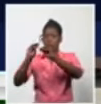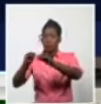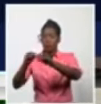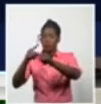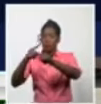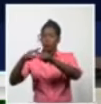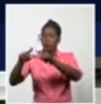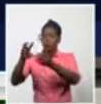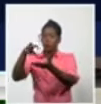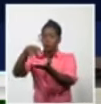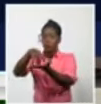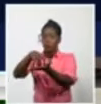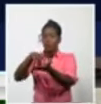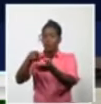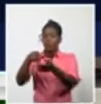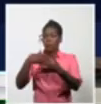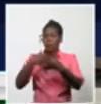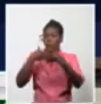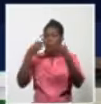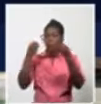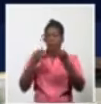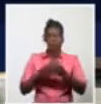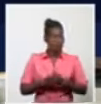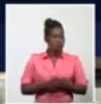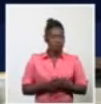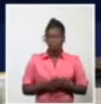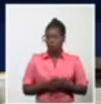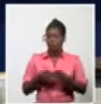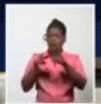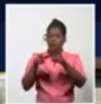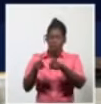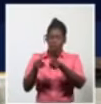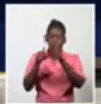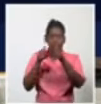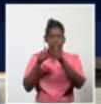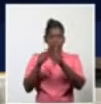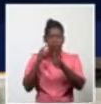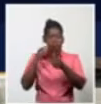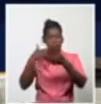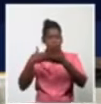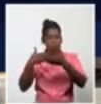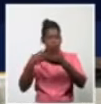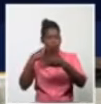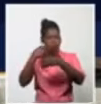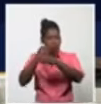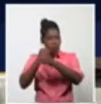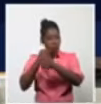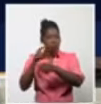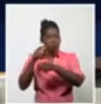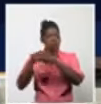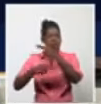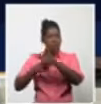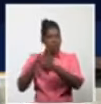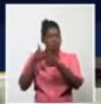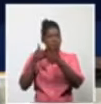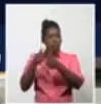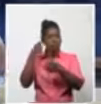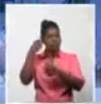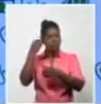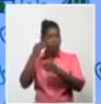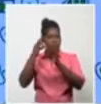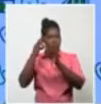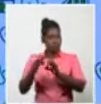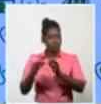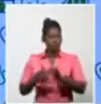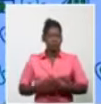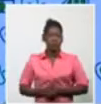no pierde sus características para poder hacer el diagnóstico, y de hecho se ha realizado como tal. Doctora, si terminamos